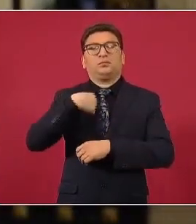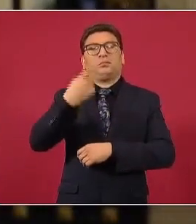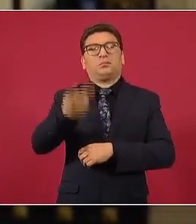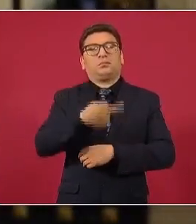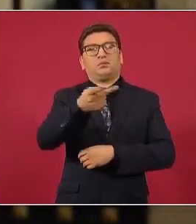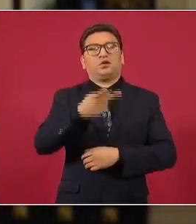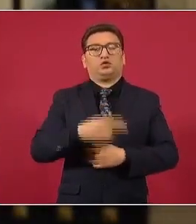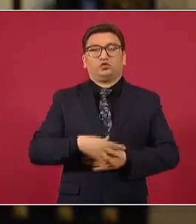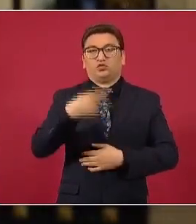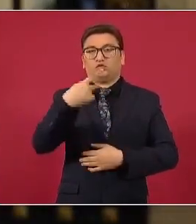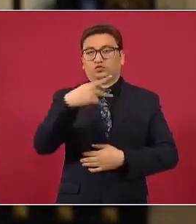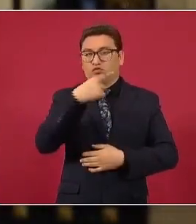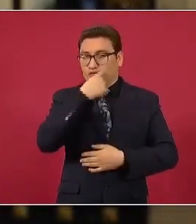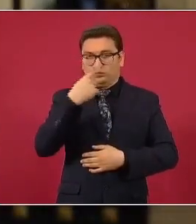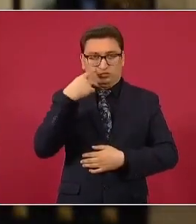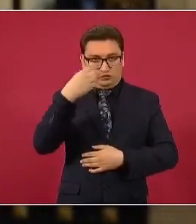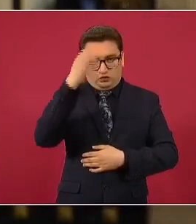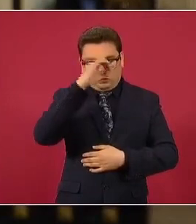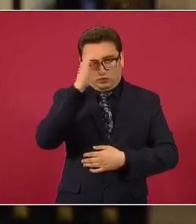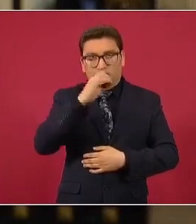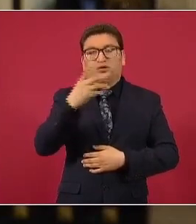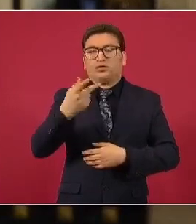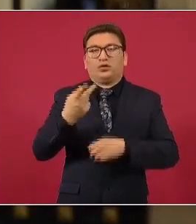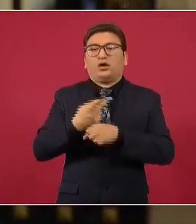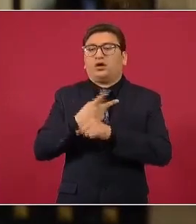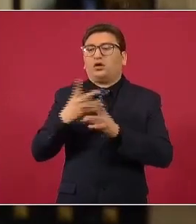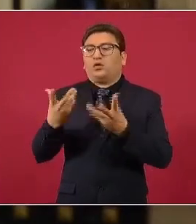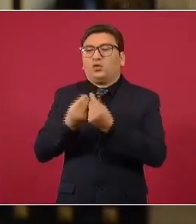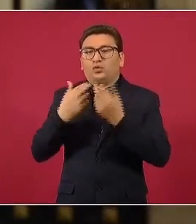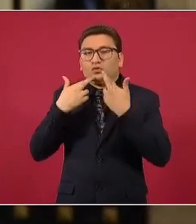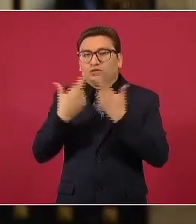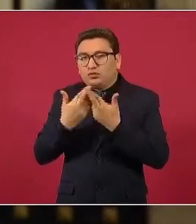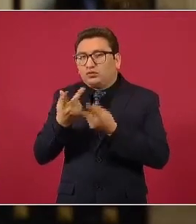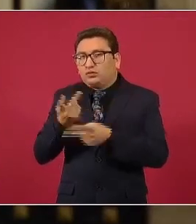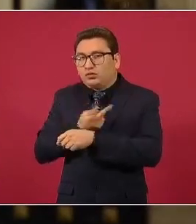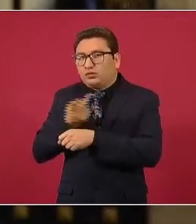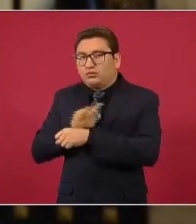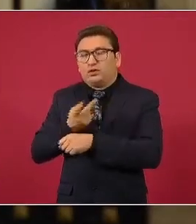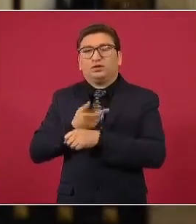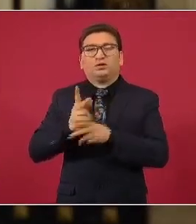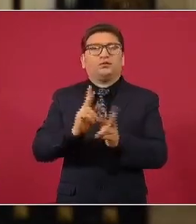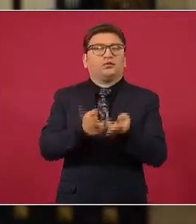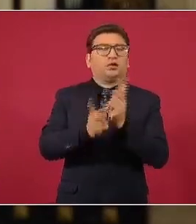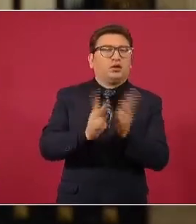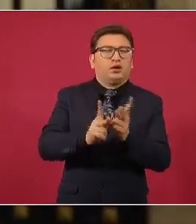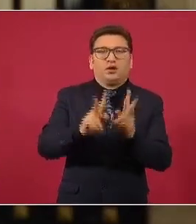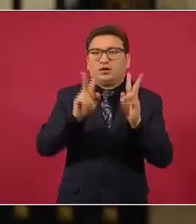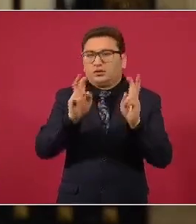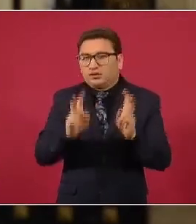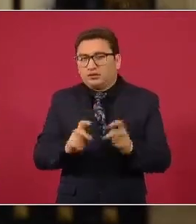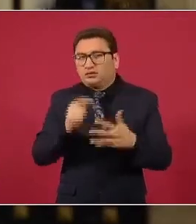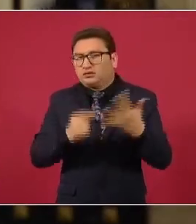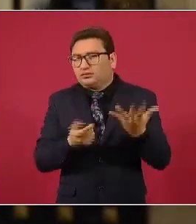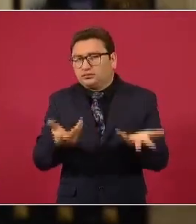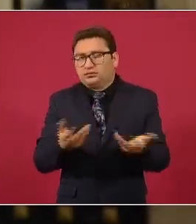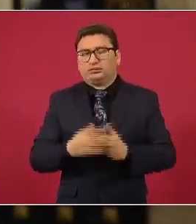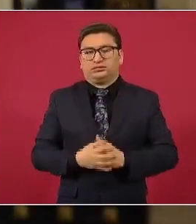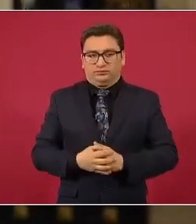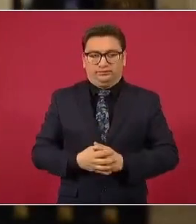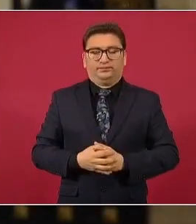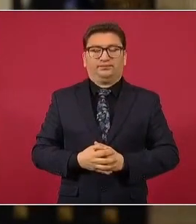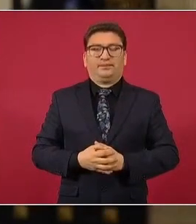su opinión al respecto de esta reunión, cuáles fueron los pormenores que trataron.